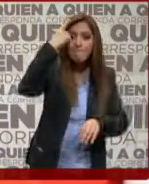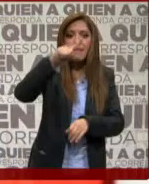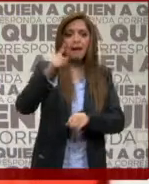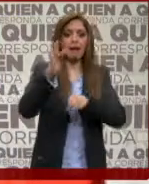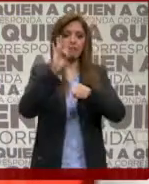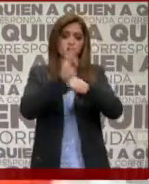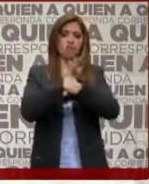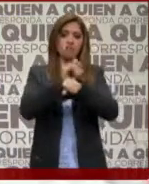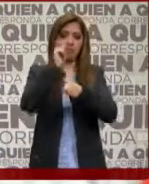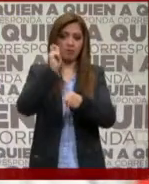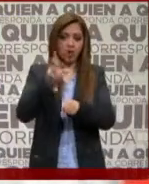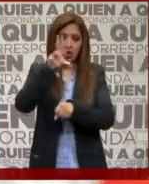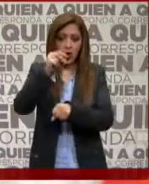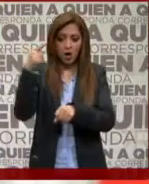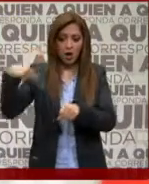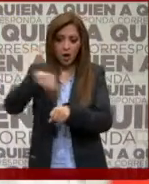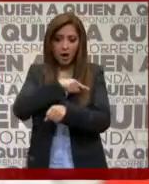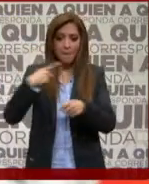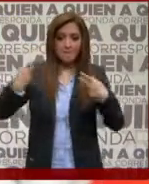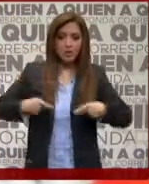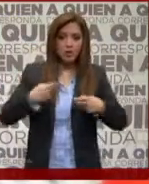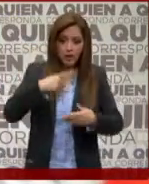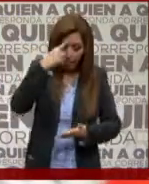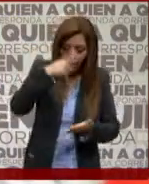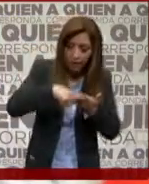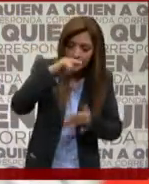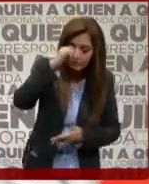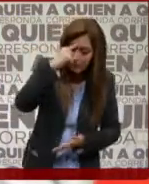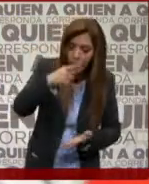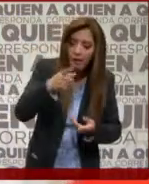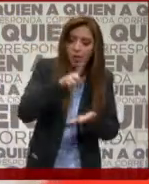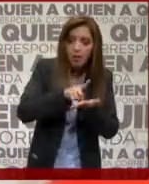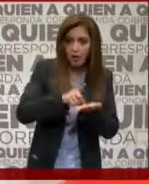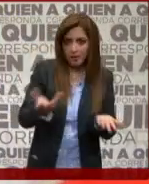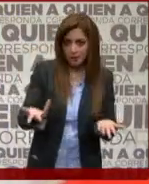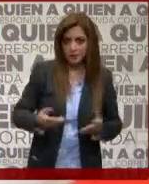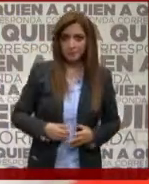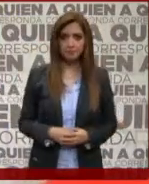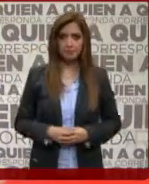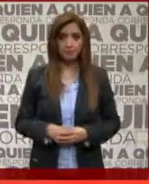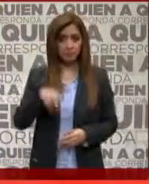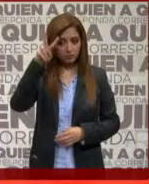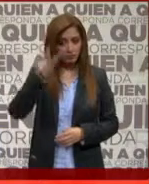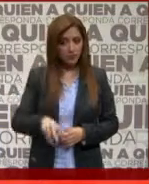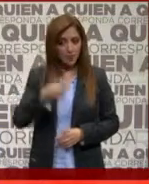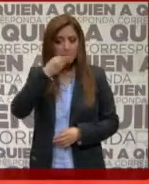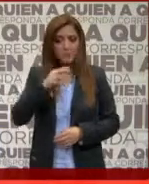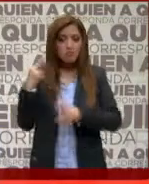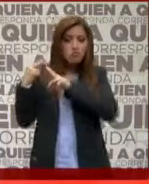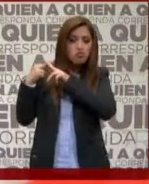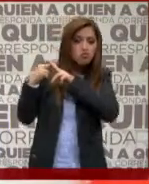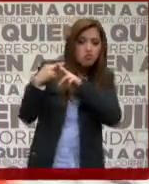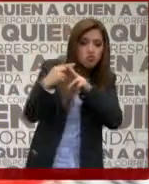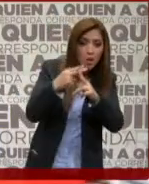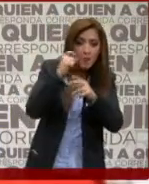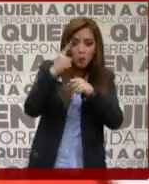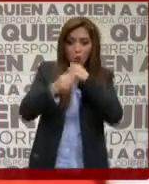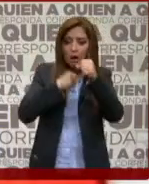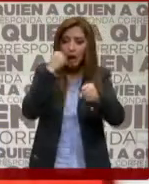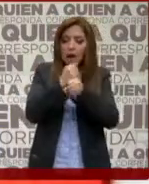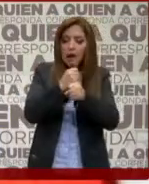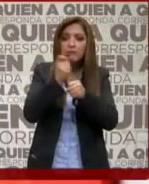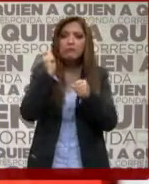17 años ya de esta formidable campaña y bueno pues hoy es un día sin duda alguna muy importante